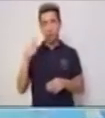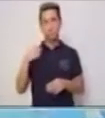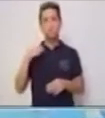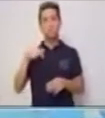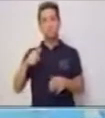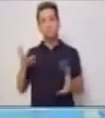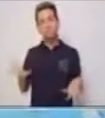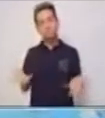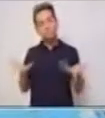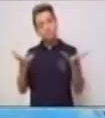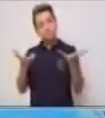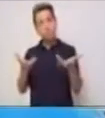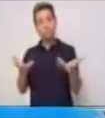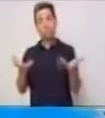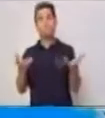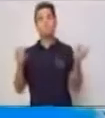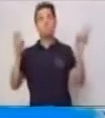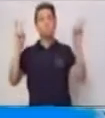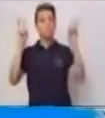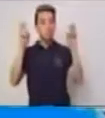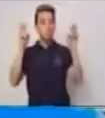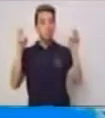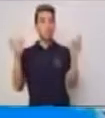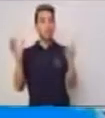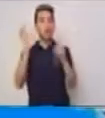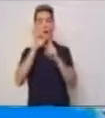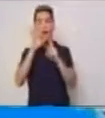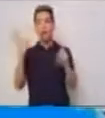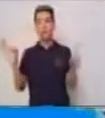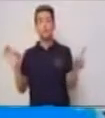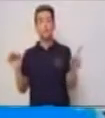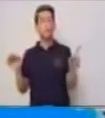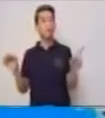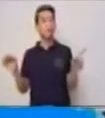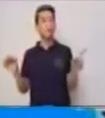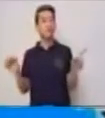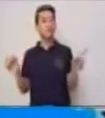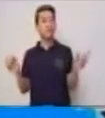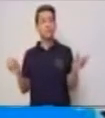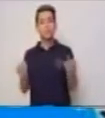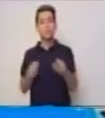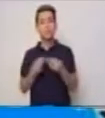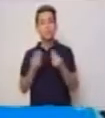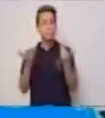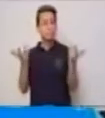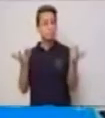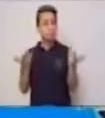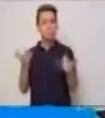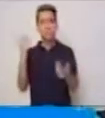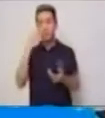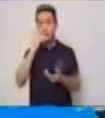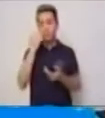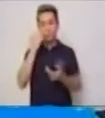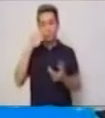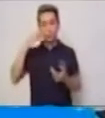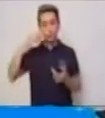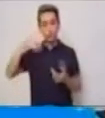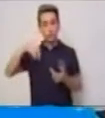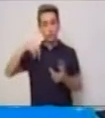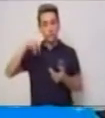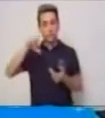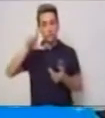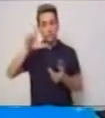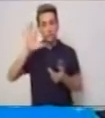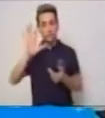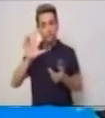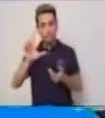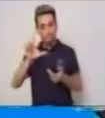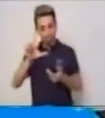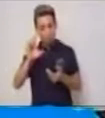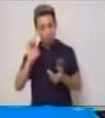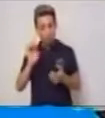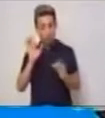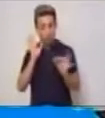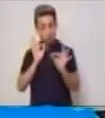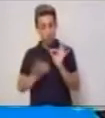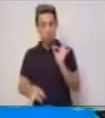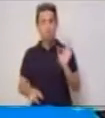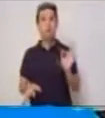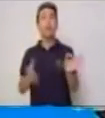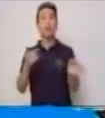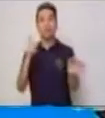de oración, oraciones simples, compuestas y complejas, del área de comunicación y